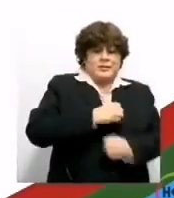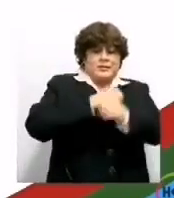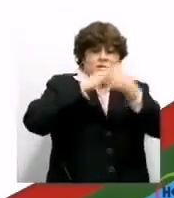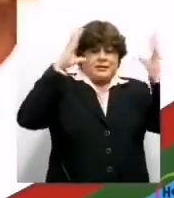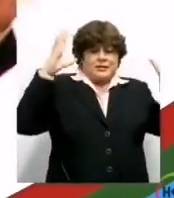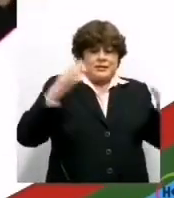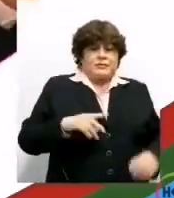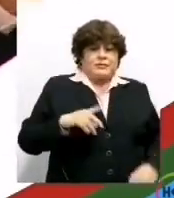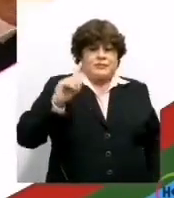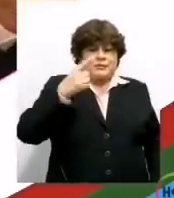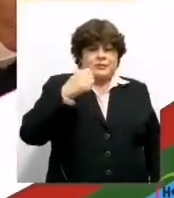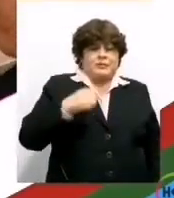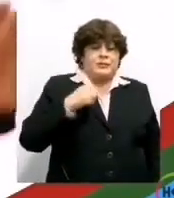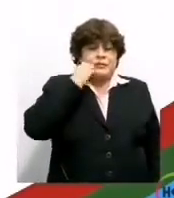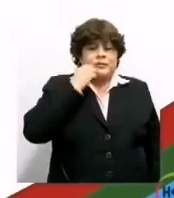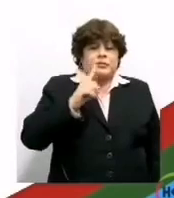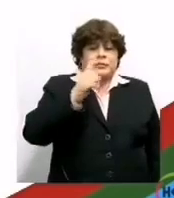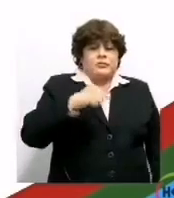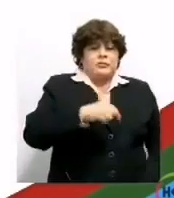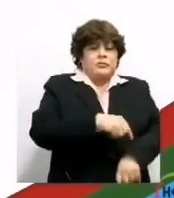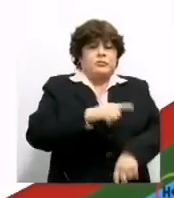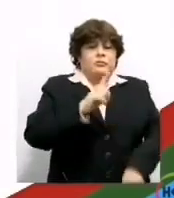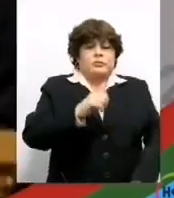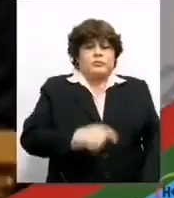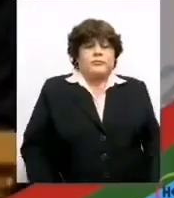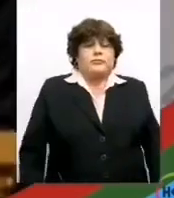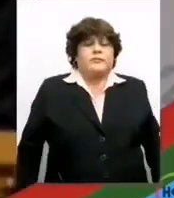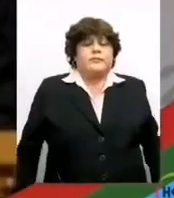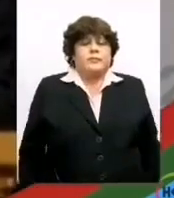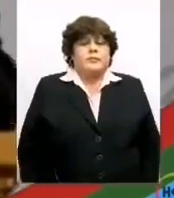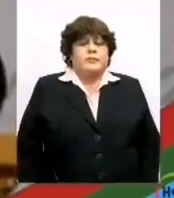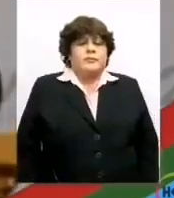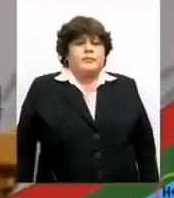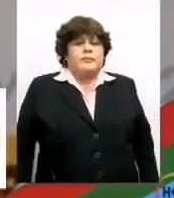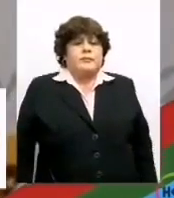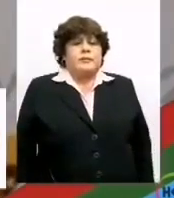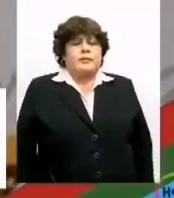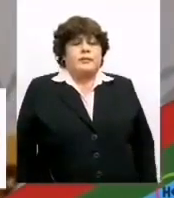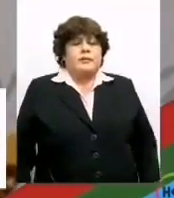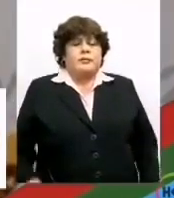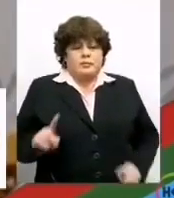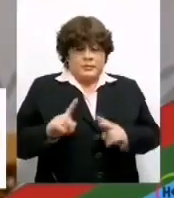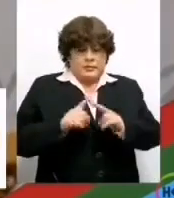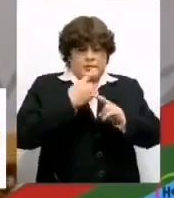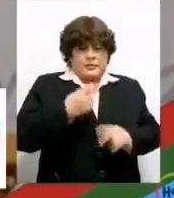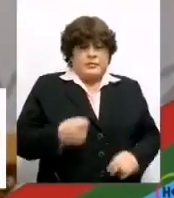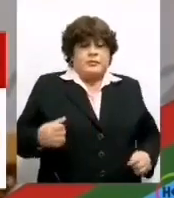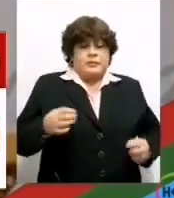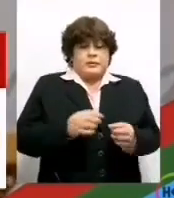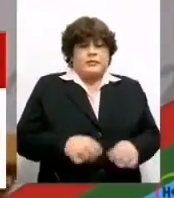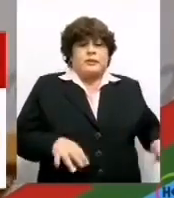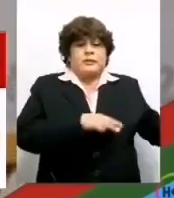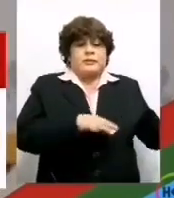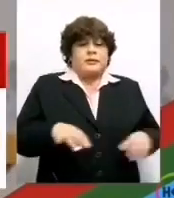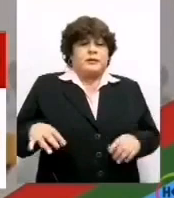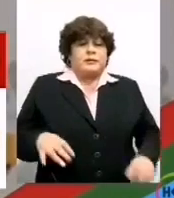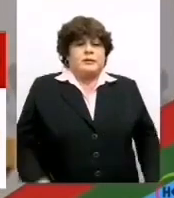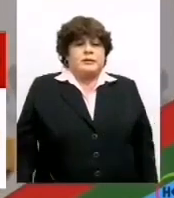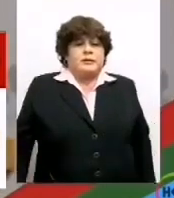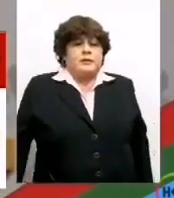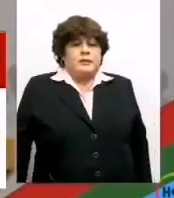eventual gobierno señor César Acuña tiene un minuto lo primero que tenemos que hacer es que